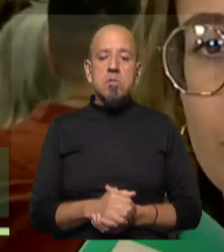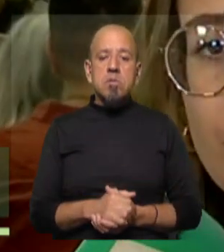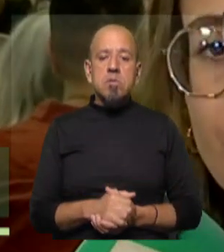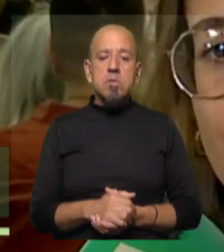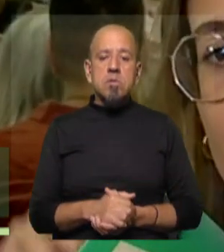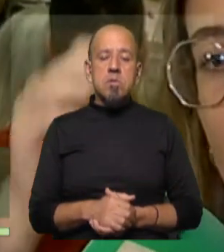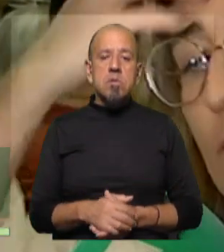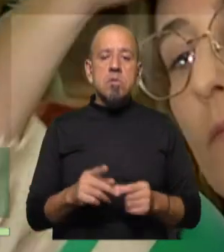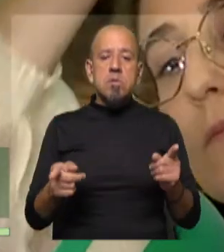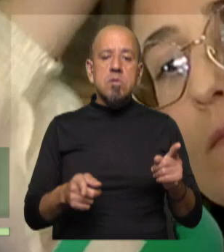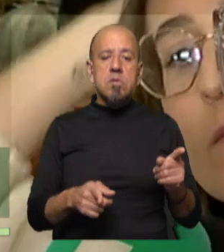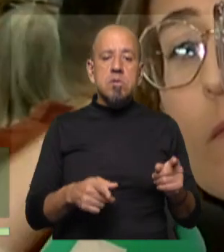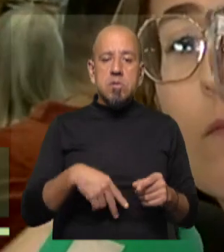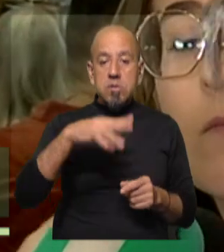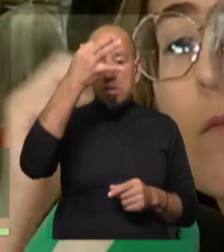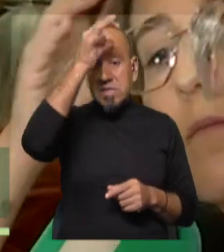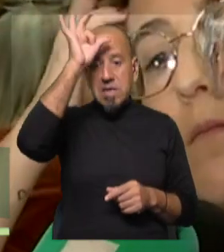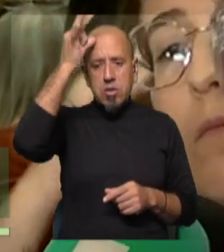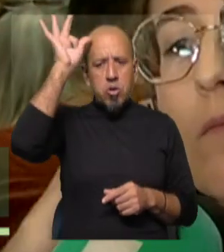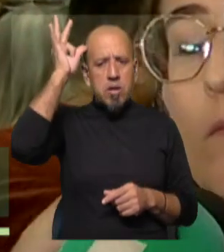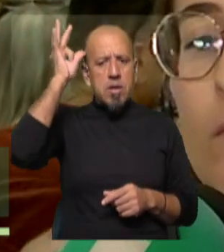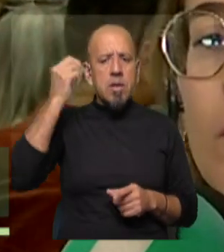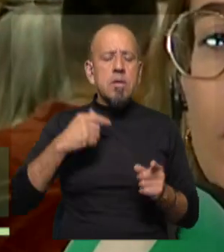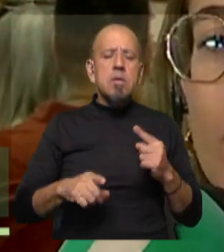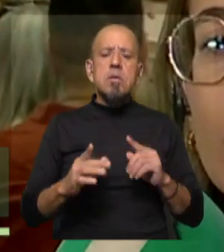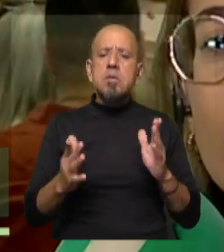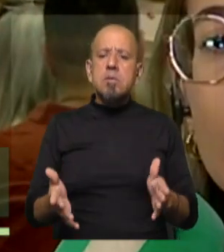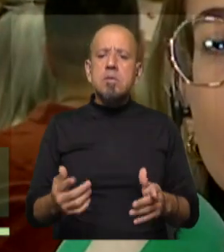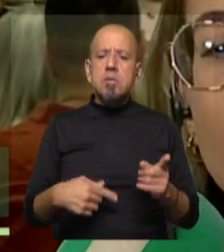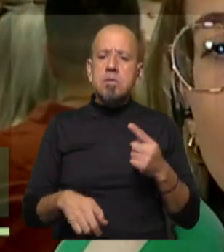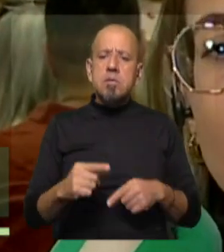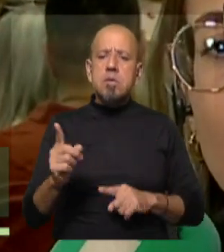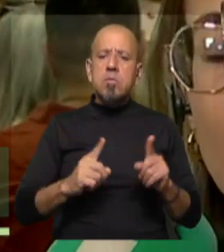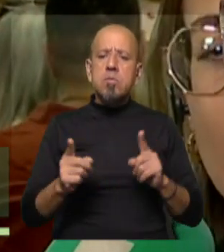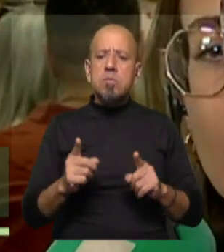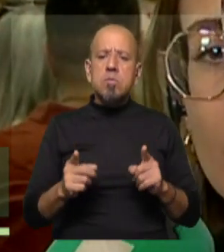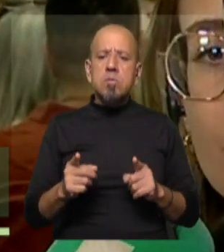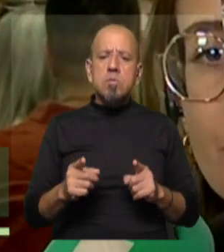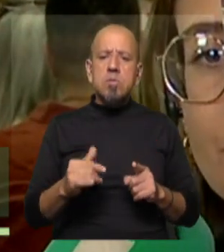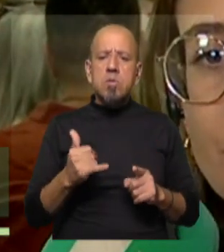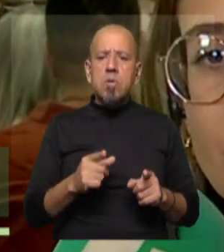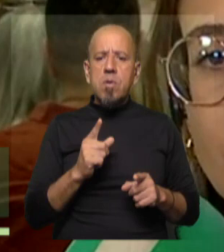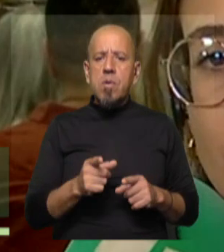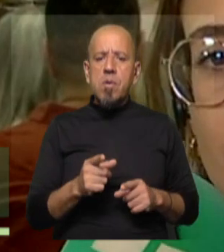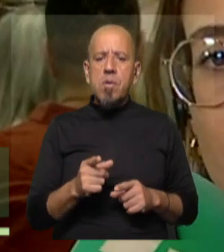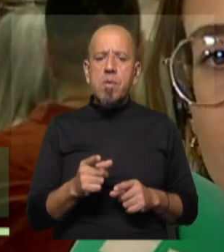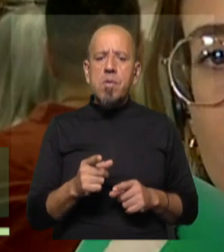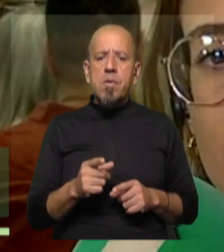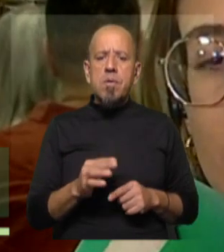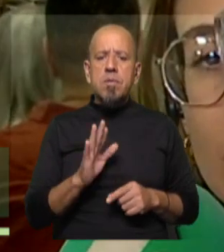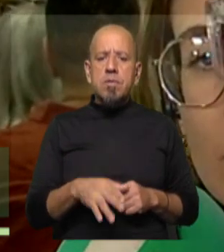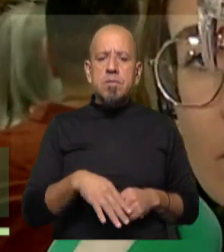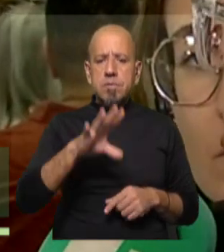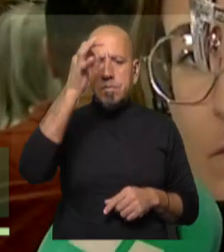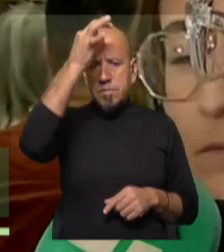la candidatura de Juan Sartori en este panorama. Usted anteriormente ha sido crítico de algunas maneras que tiene el candidato, el posible